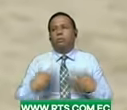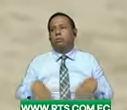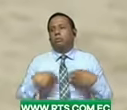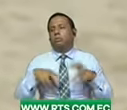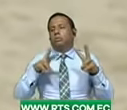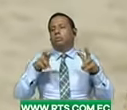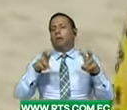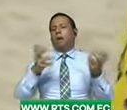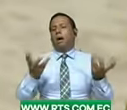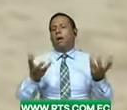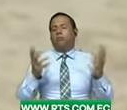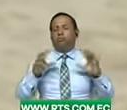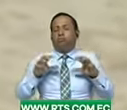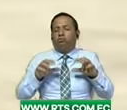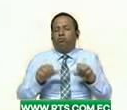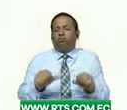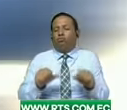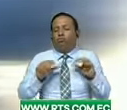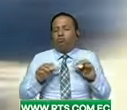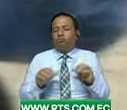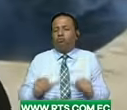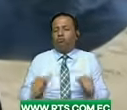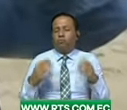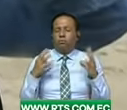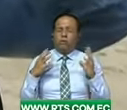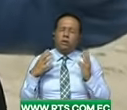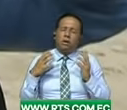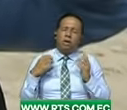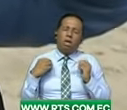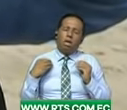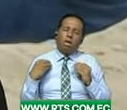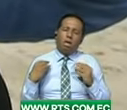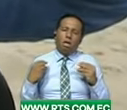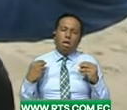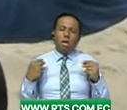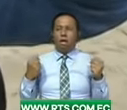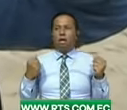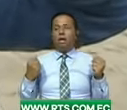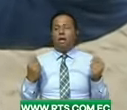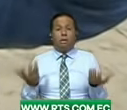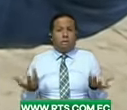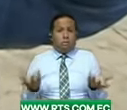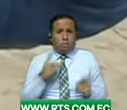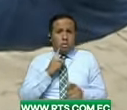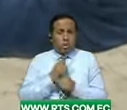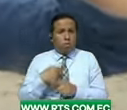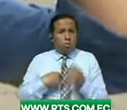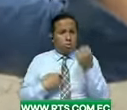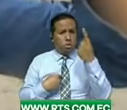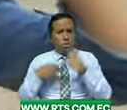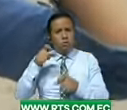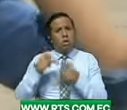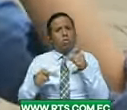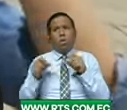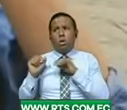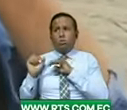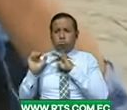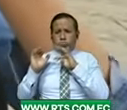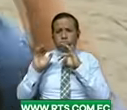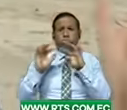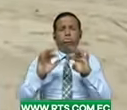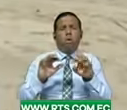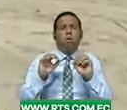el estrés. Seguramente sí, porque entiendo yo de que la gente va a poder disfrutar ahorrándose